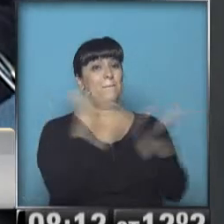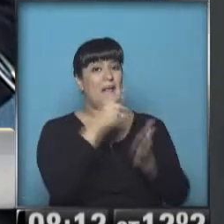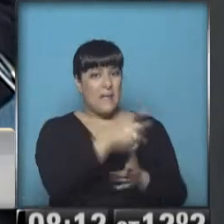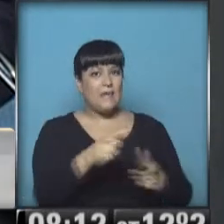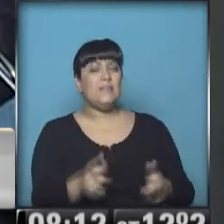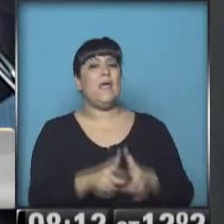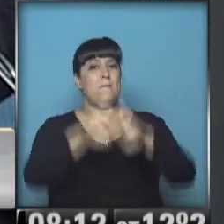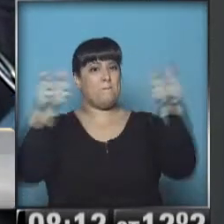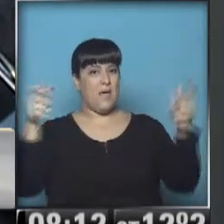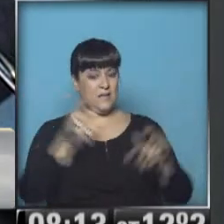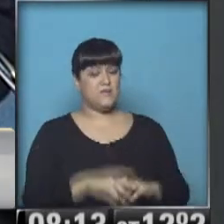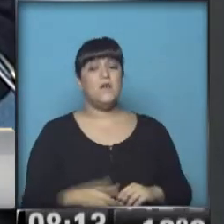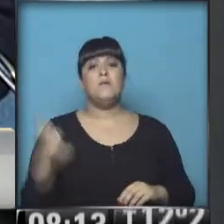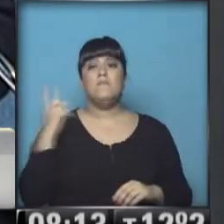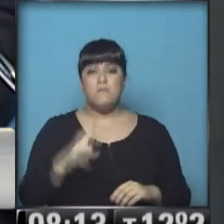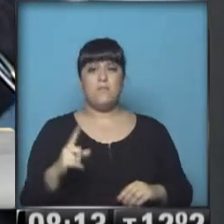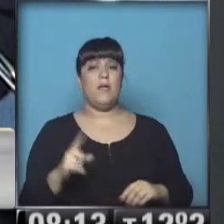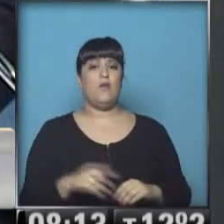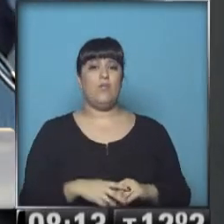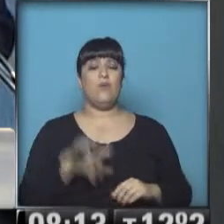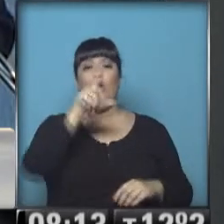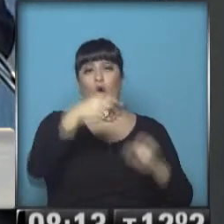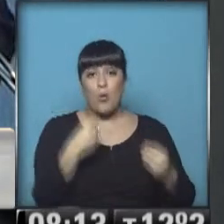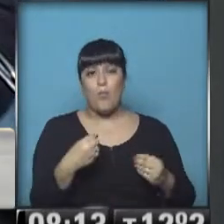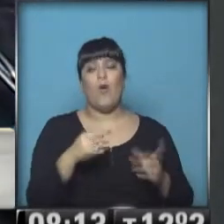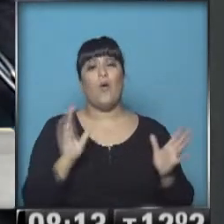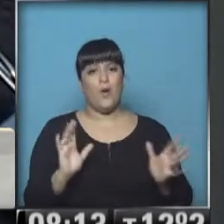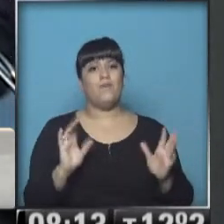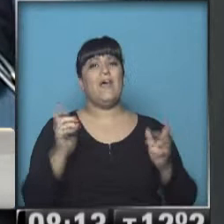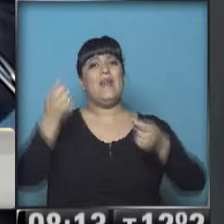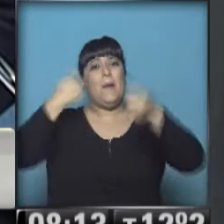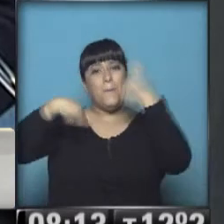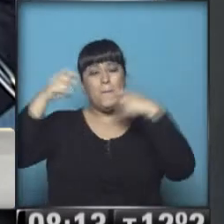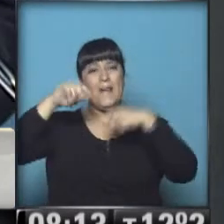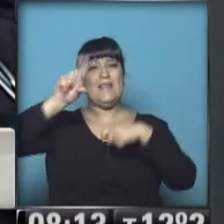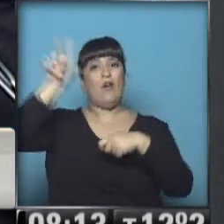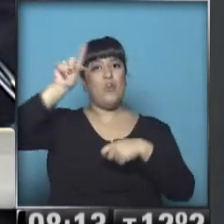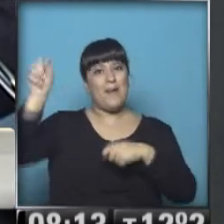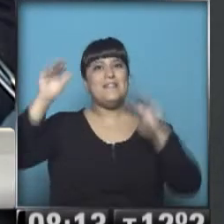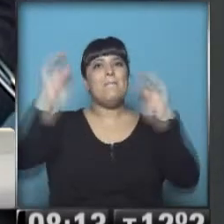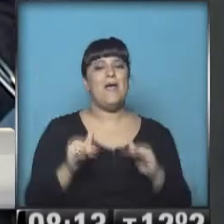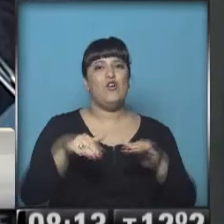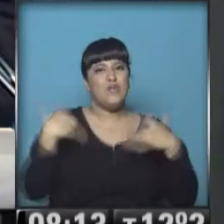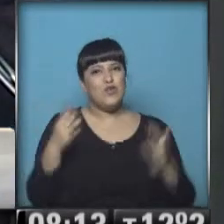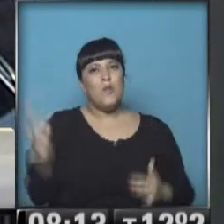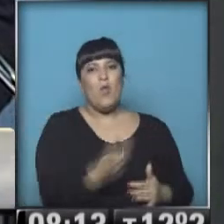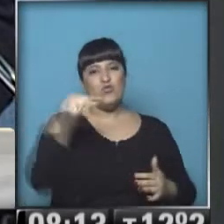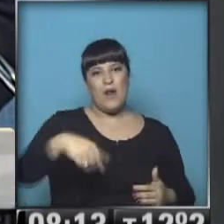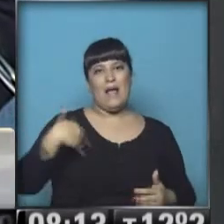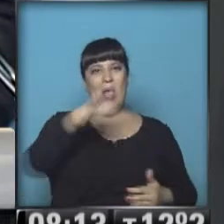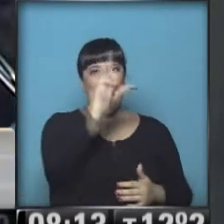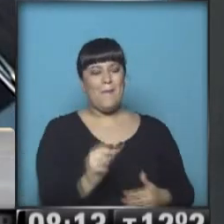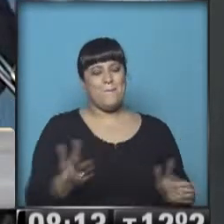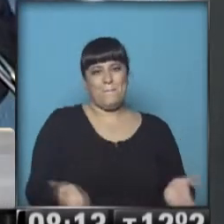pero en definitiva se produjo por menor importación de vehículos entonces hemos bregado para el